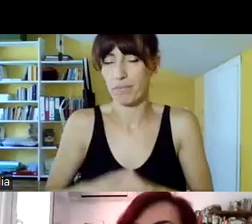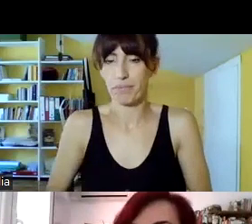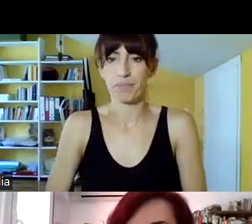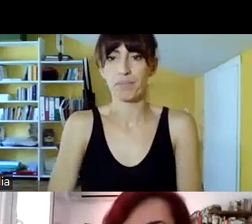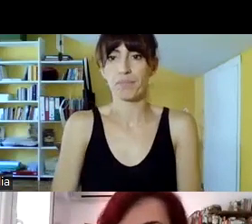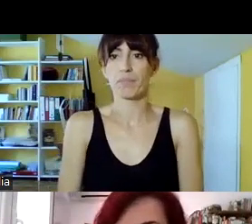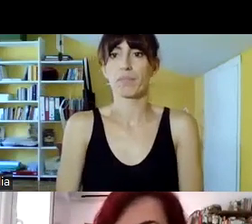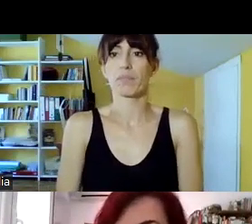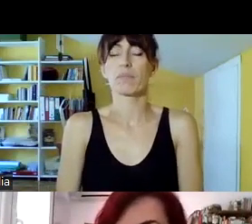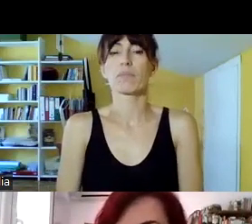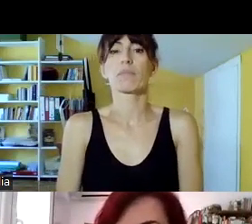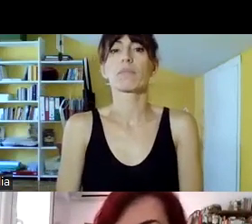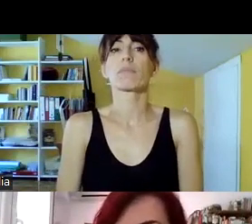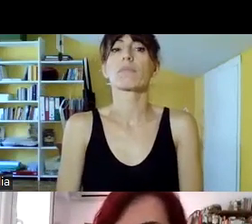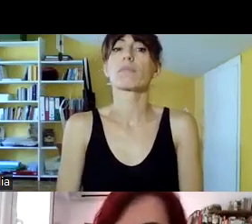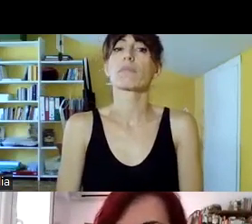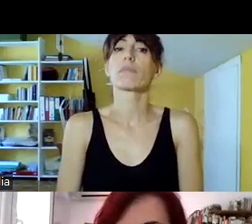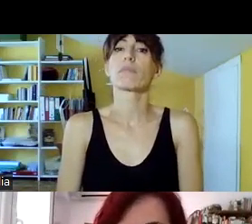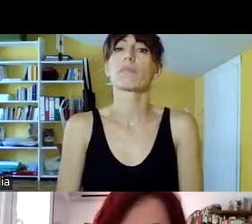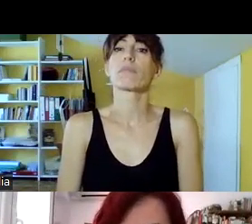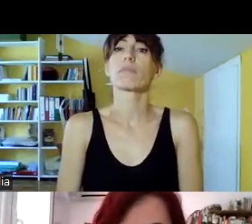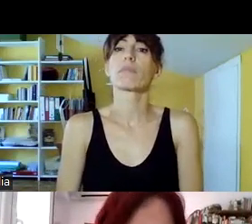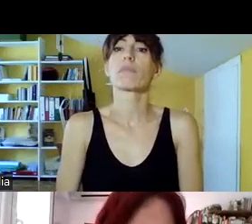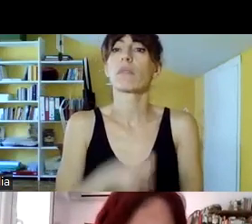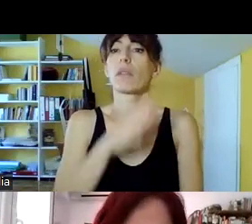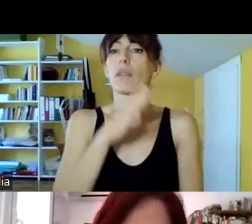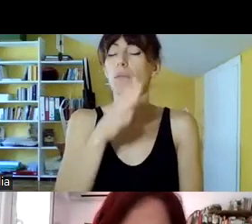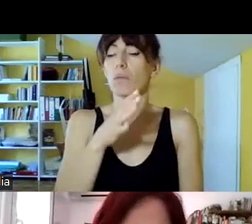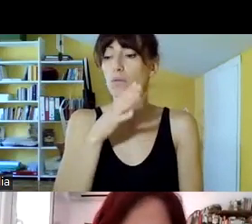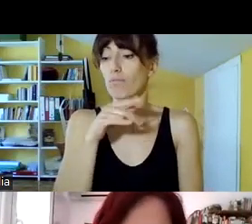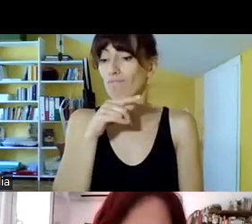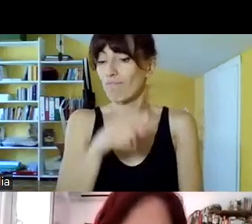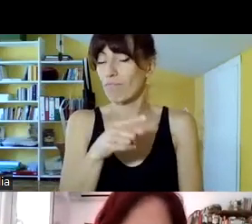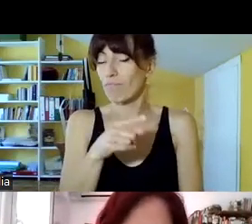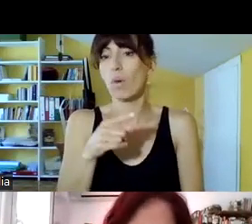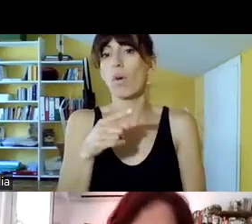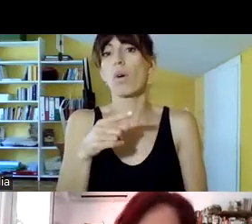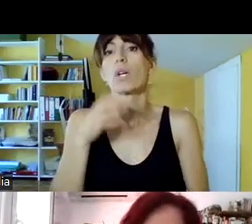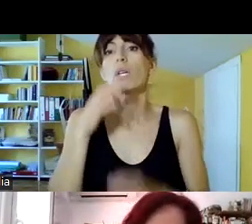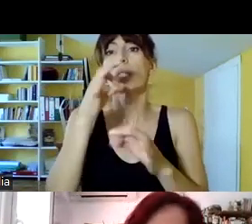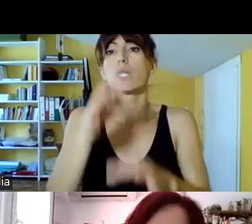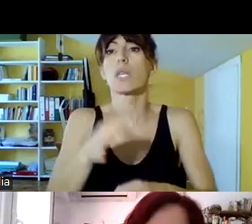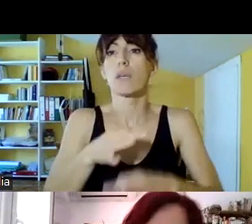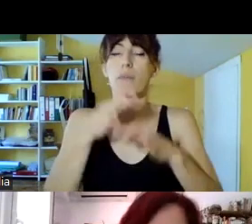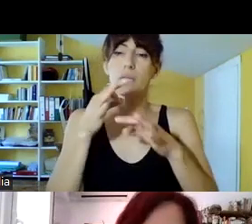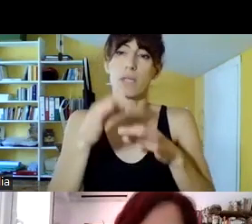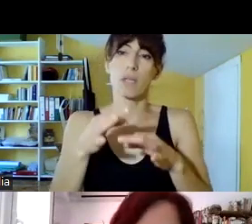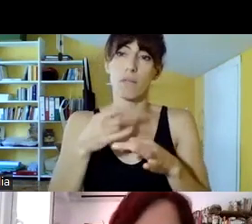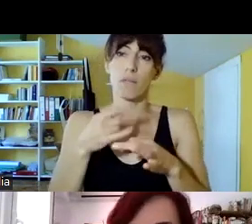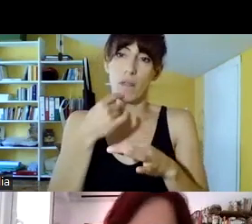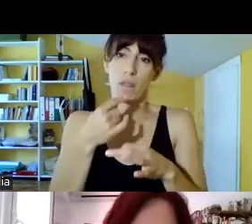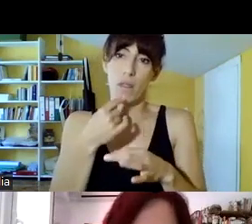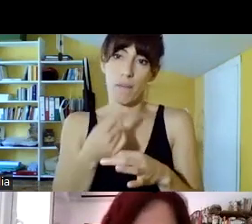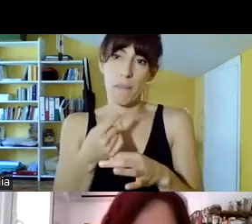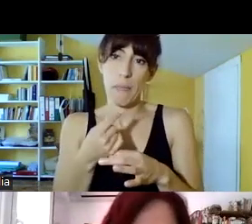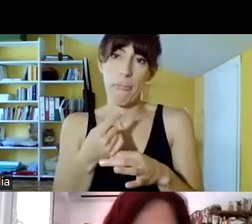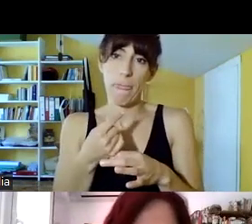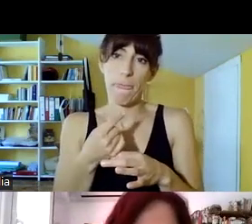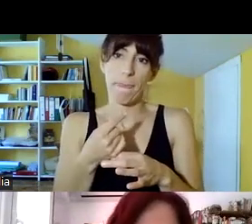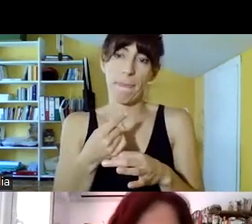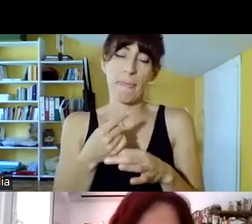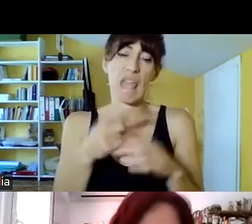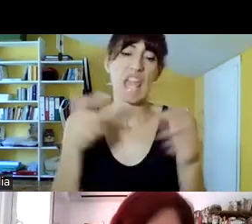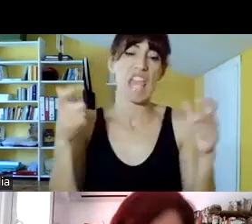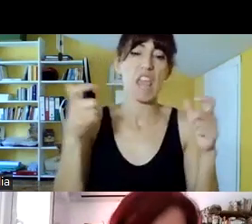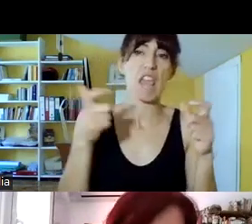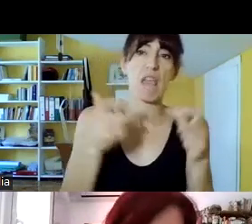toda esta narrativa que siempre aparece en los medios, ¿no? Y que se habla muy a menudo de no sé qué está